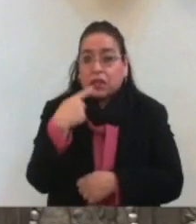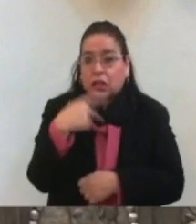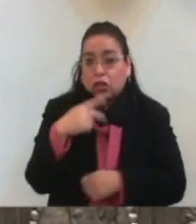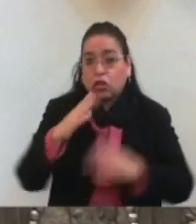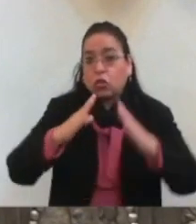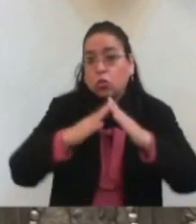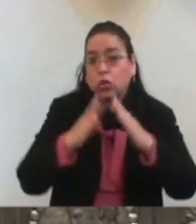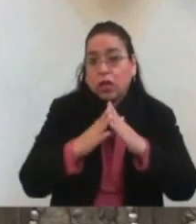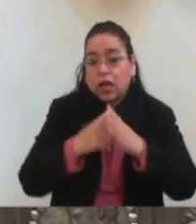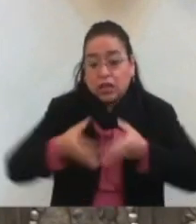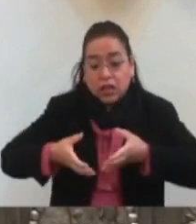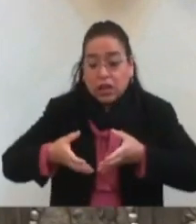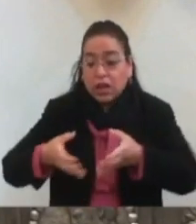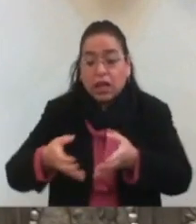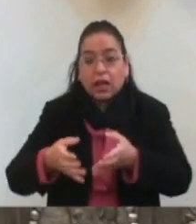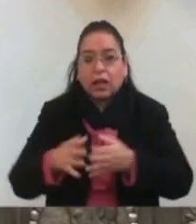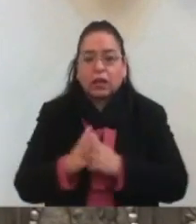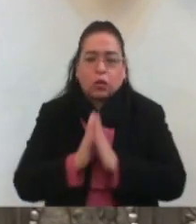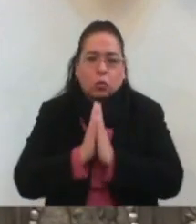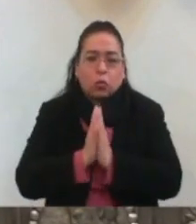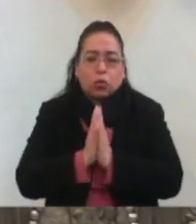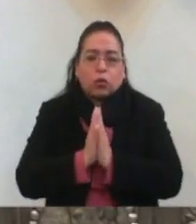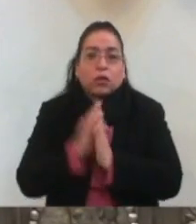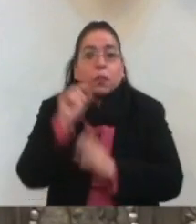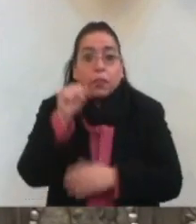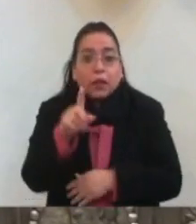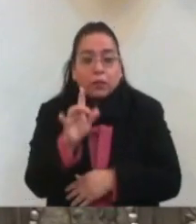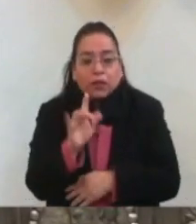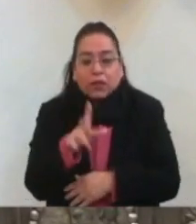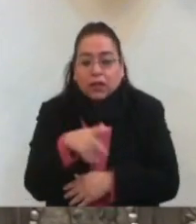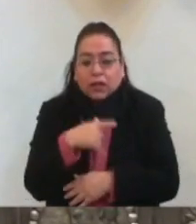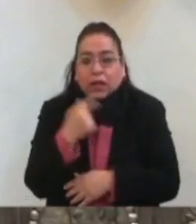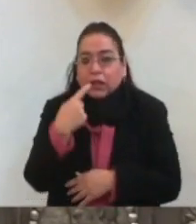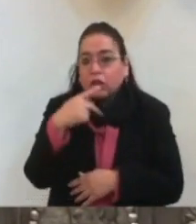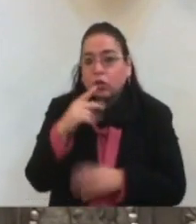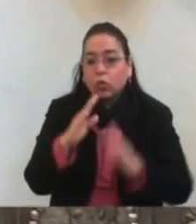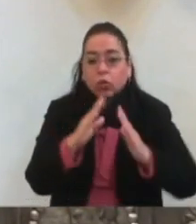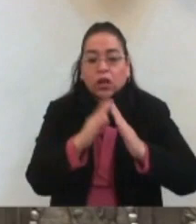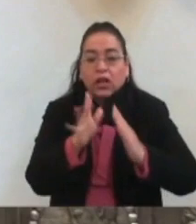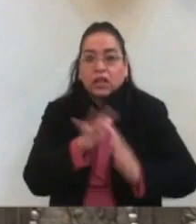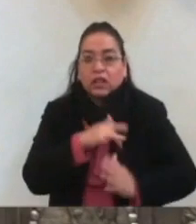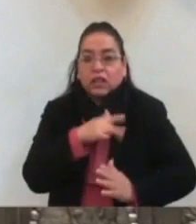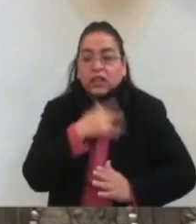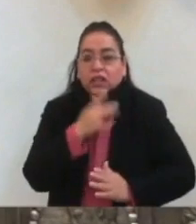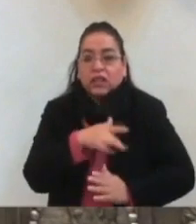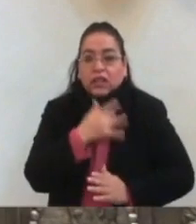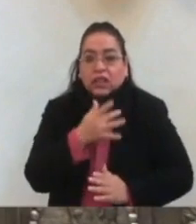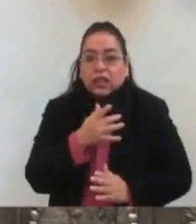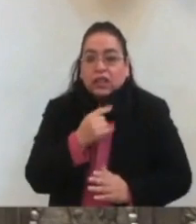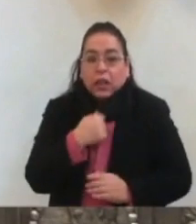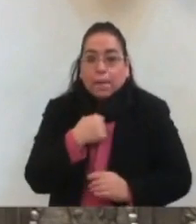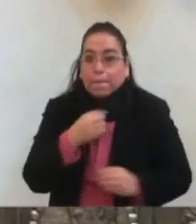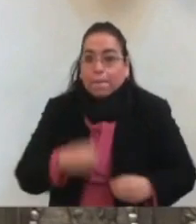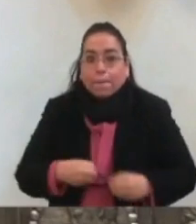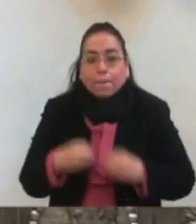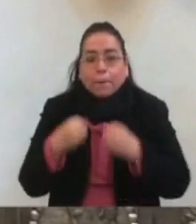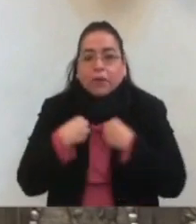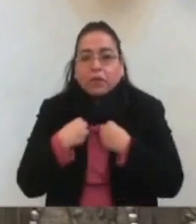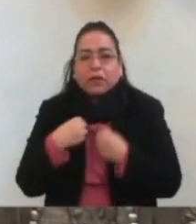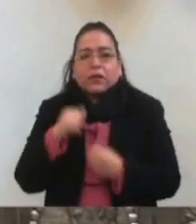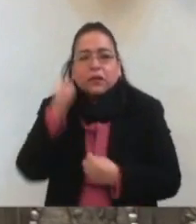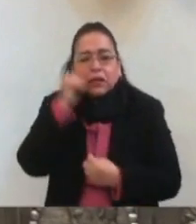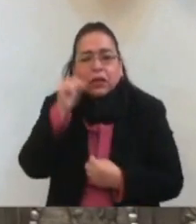vivirlas sobre todo en el corazón méxico siempre celebra siempre